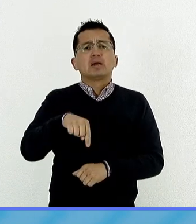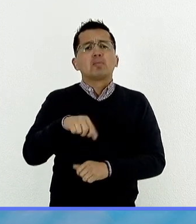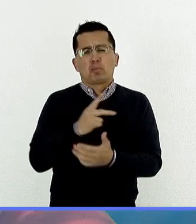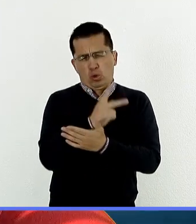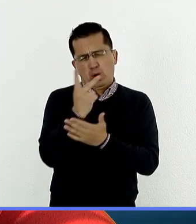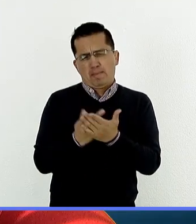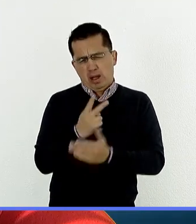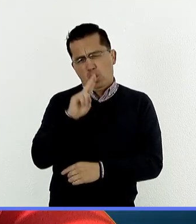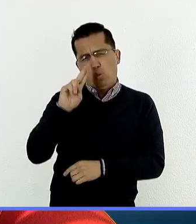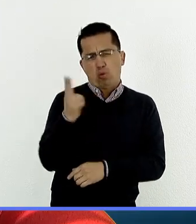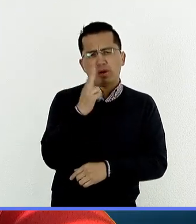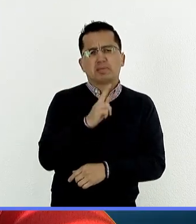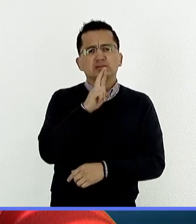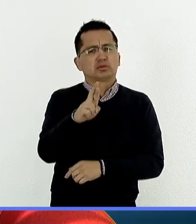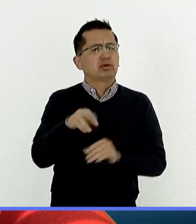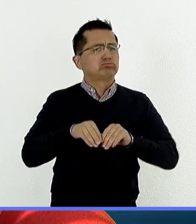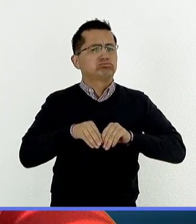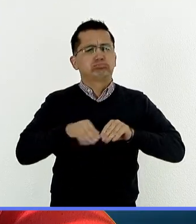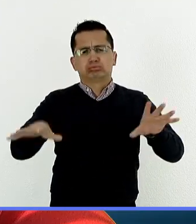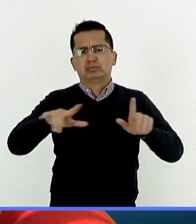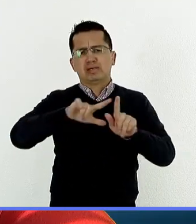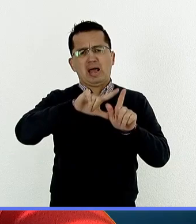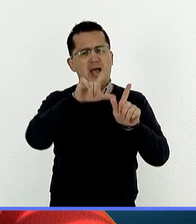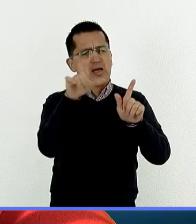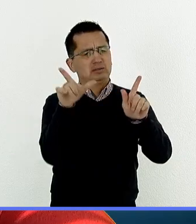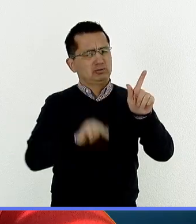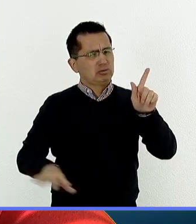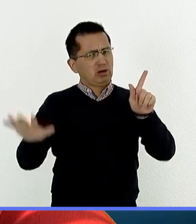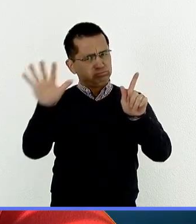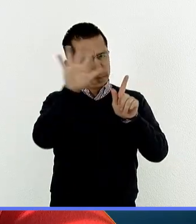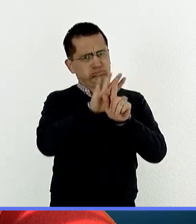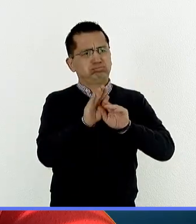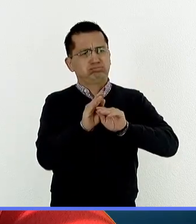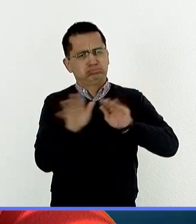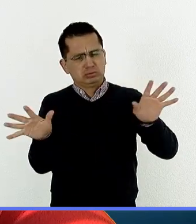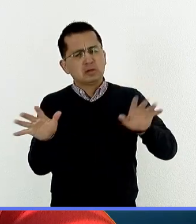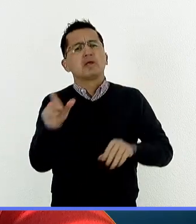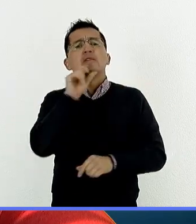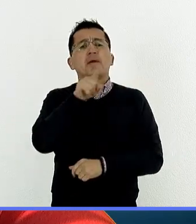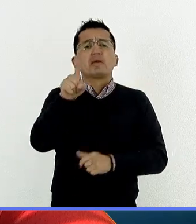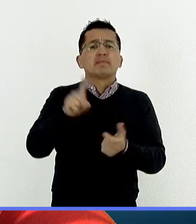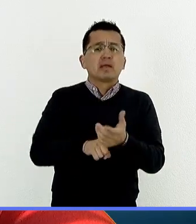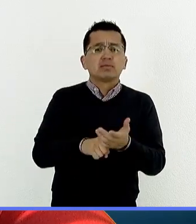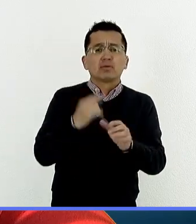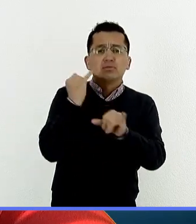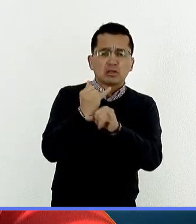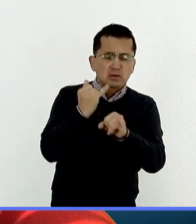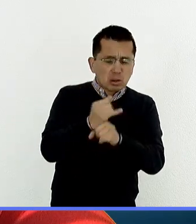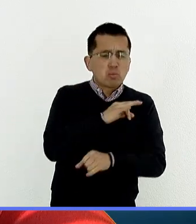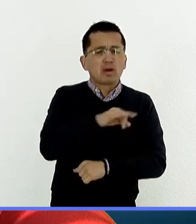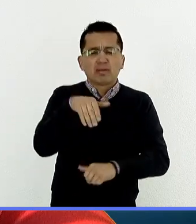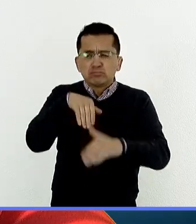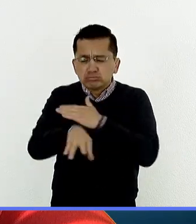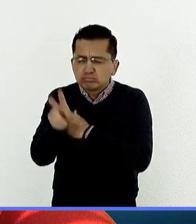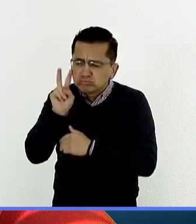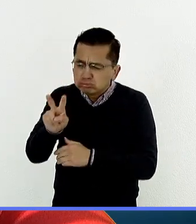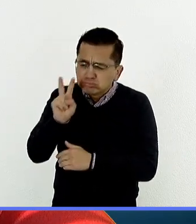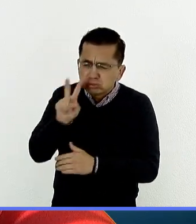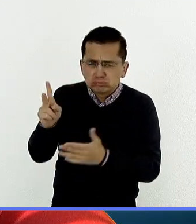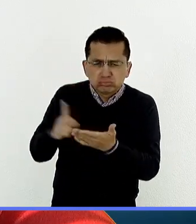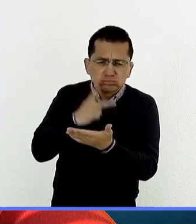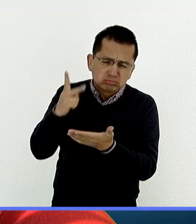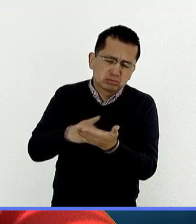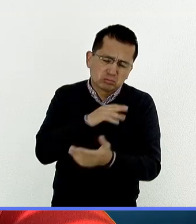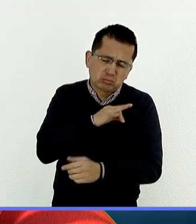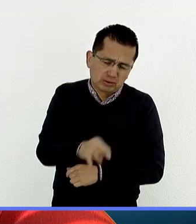a casi todos los estados del país se queda en la red para que se pueda ver y revisitar muchas veces tal cual Como sucede con